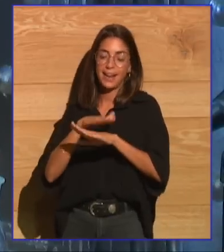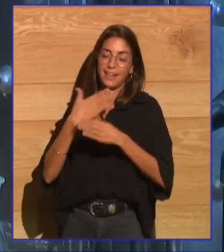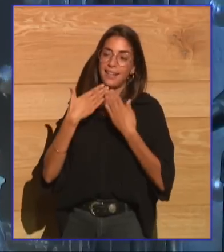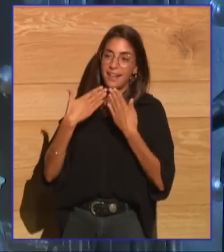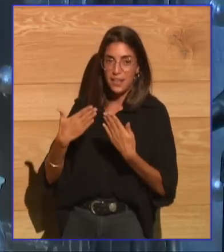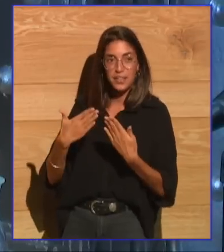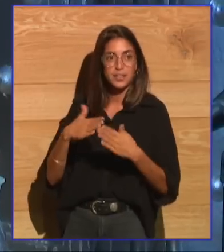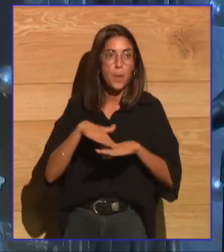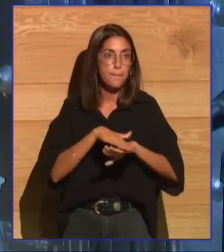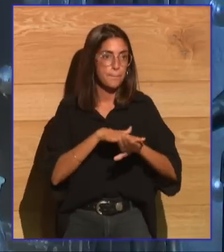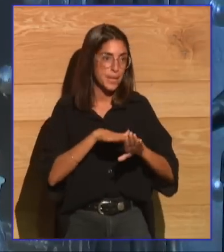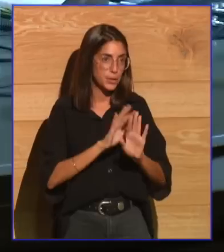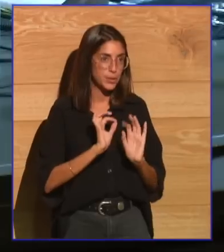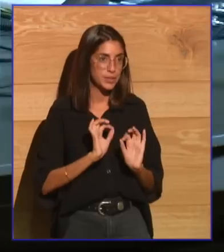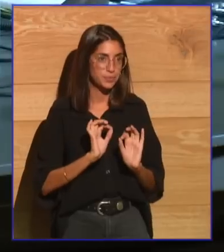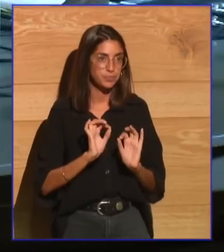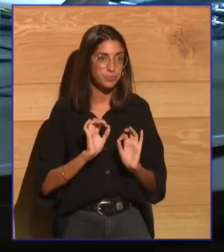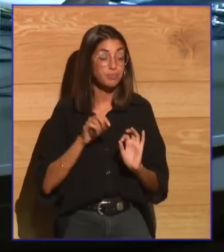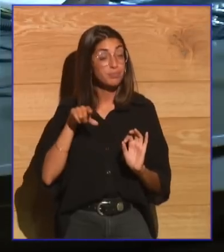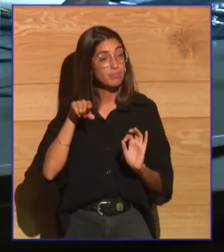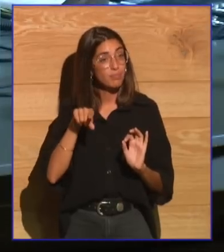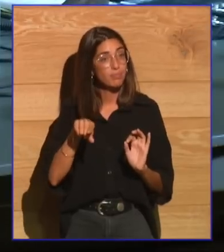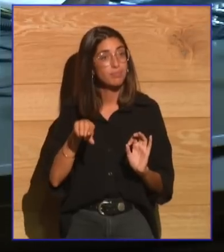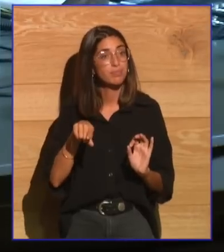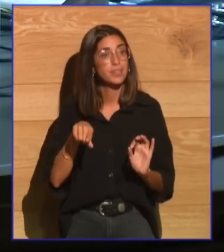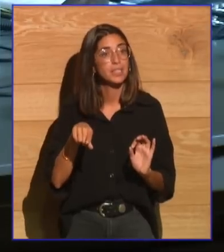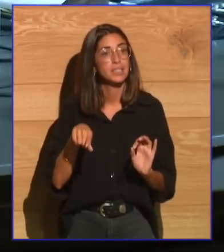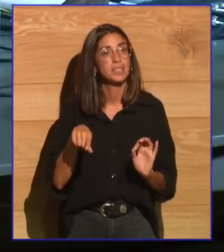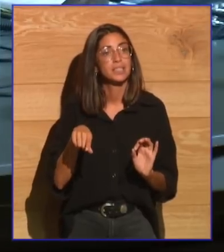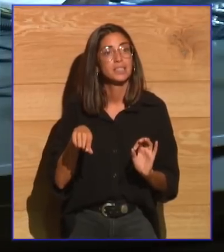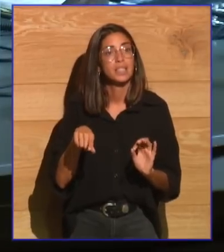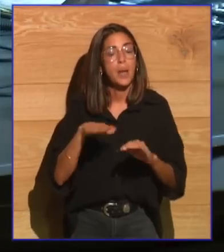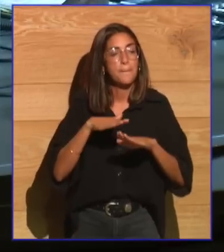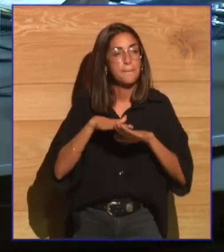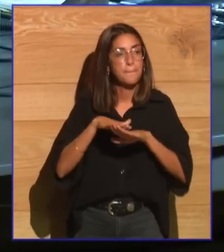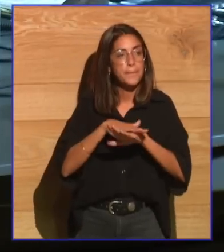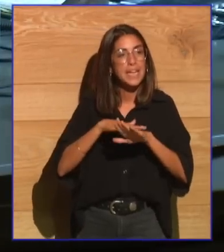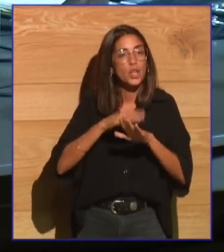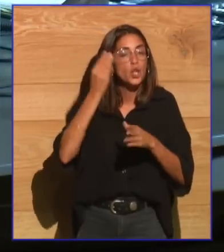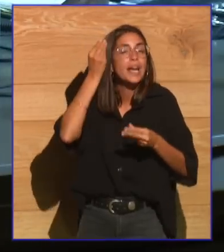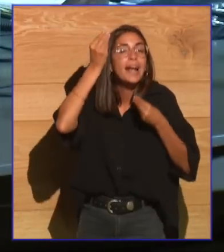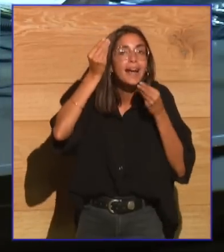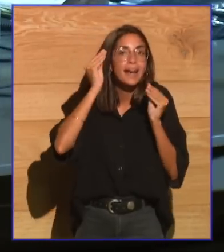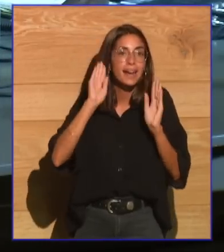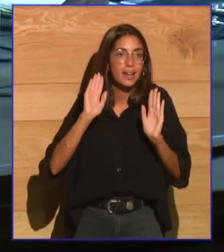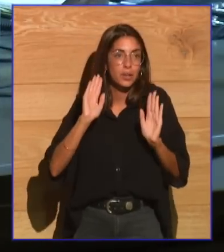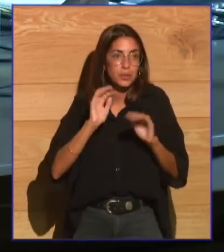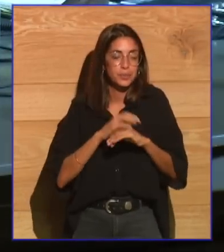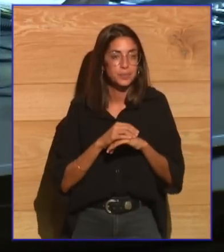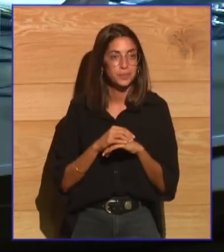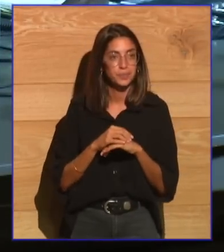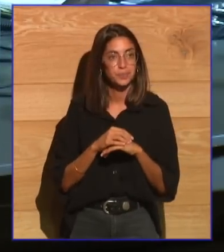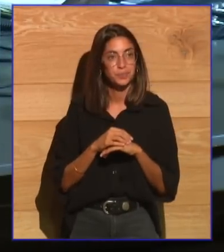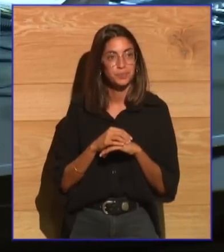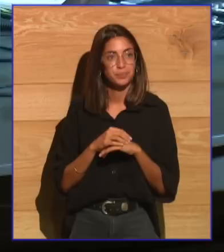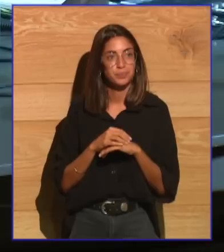perdón hay un hay un haber dicho perdón creo que hay